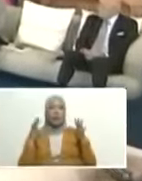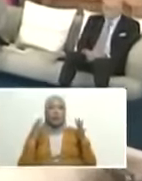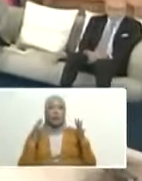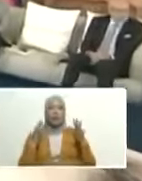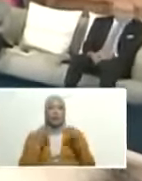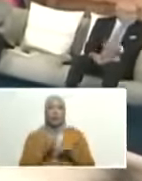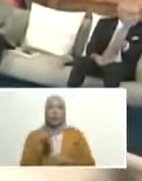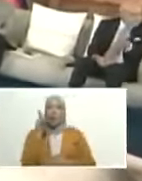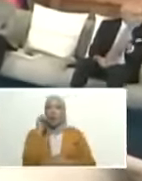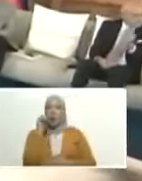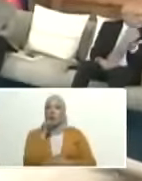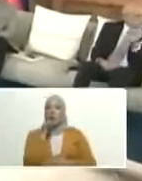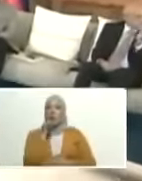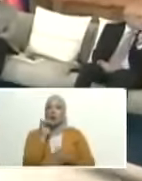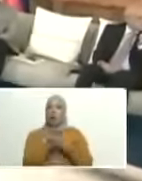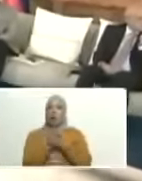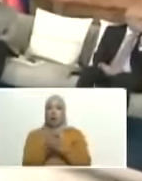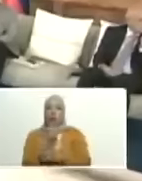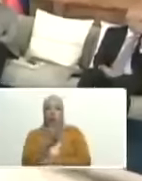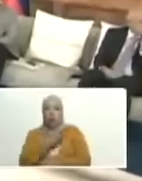Doctor Jorge Rodríguez, compañero,